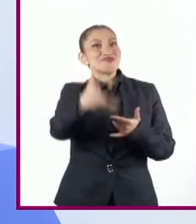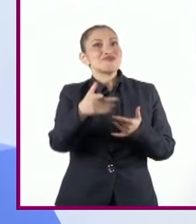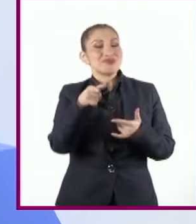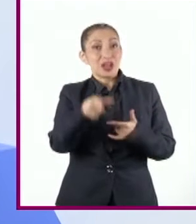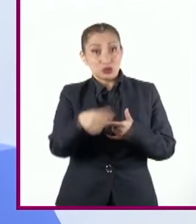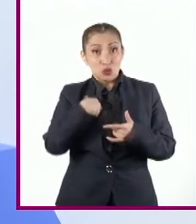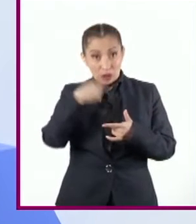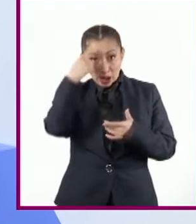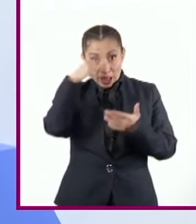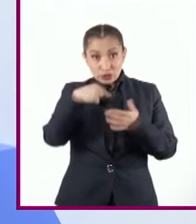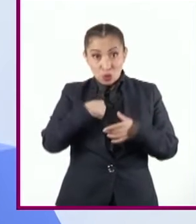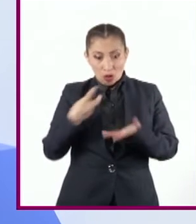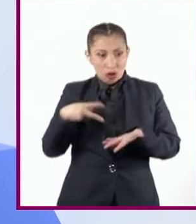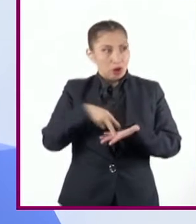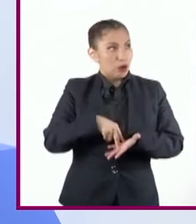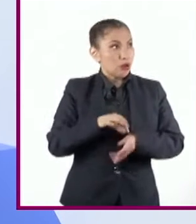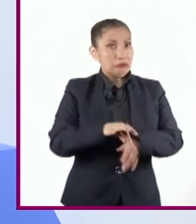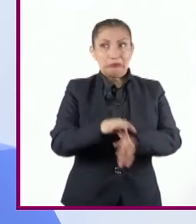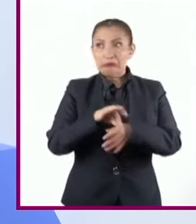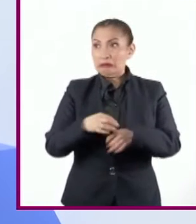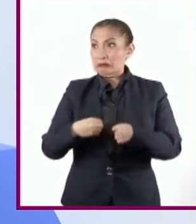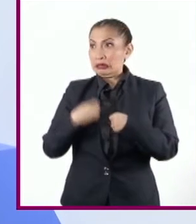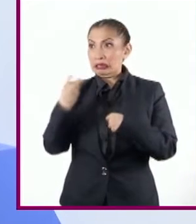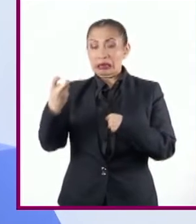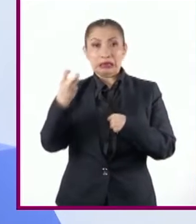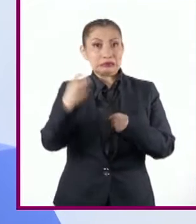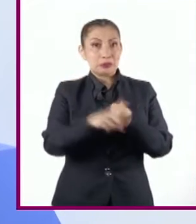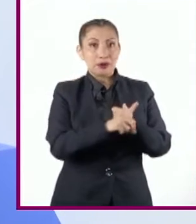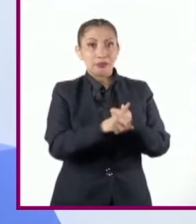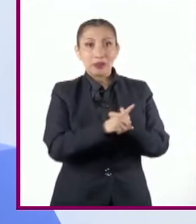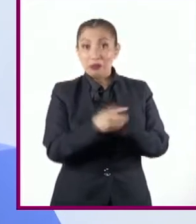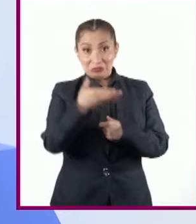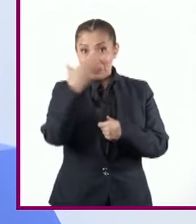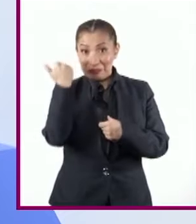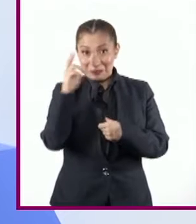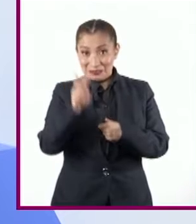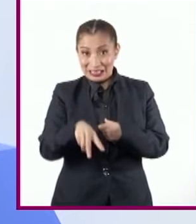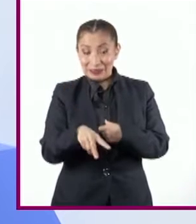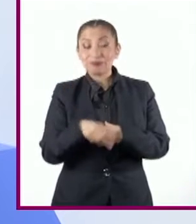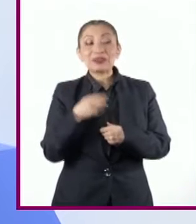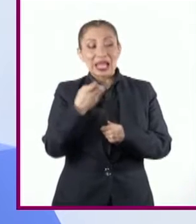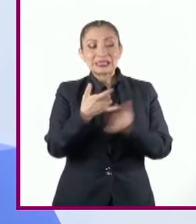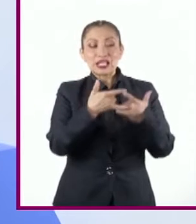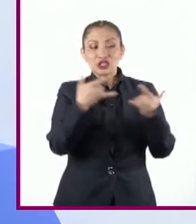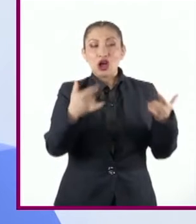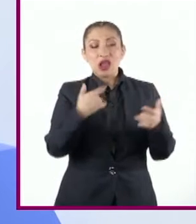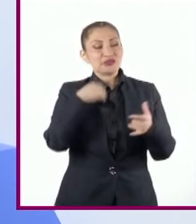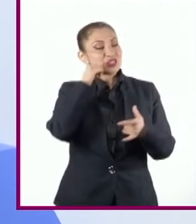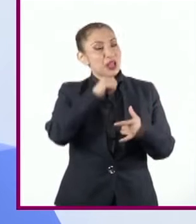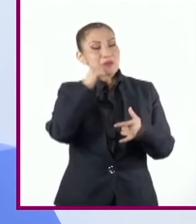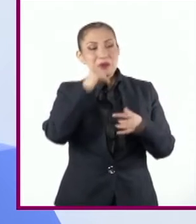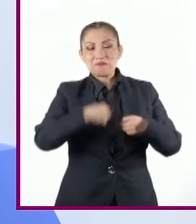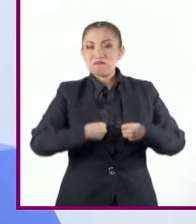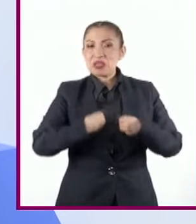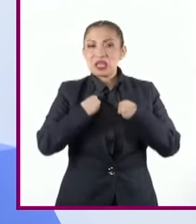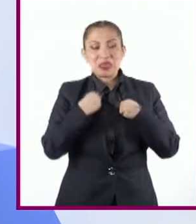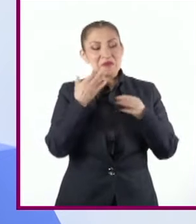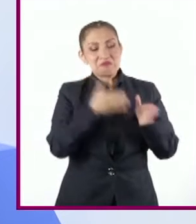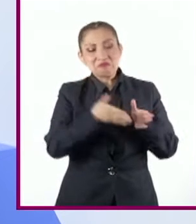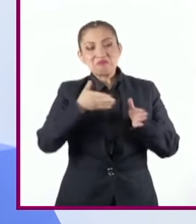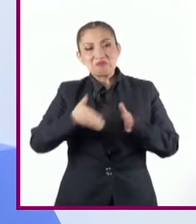vivos de la historia? No, ¿verdad? Pues estos son solo algunos ejemplos que la historia está presente en nuestra vida